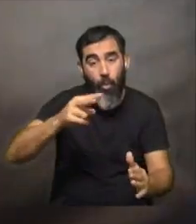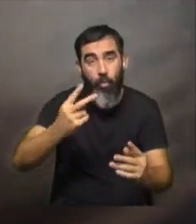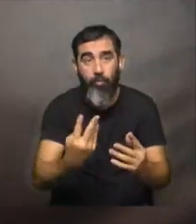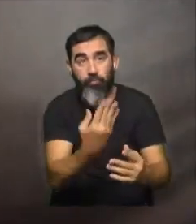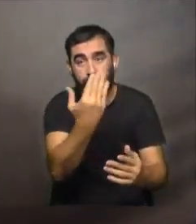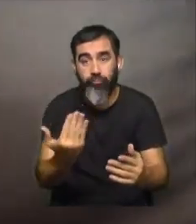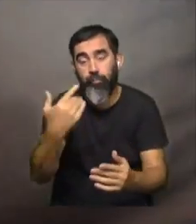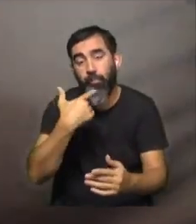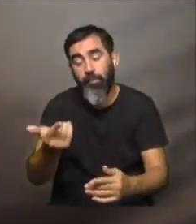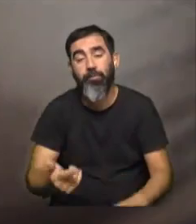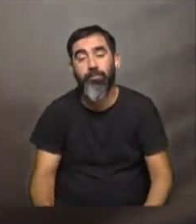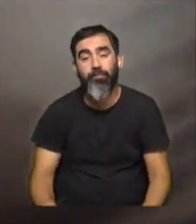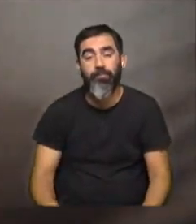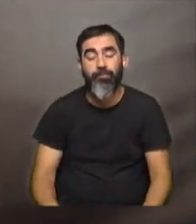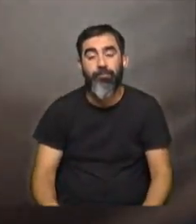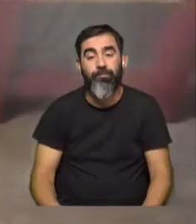etc.